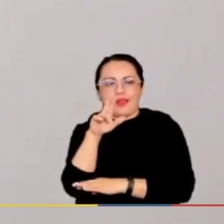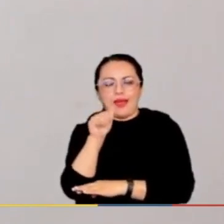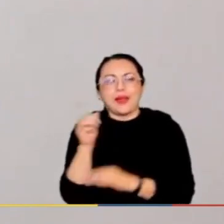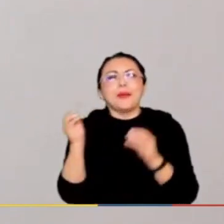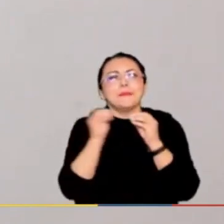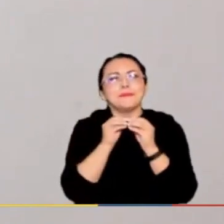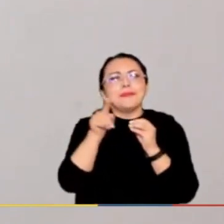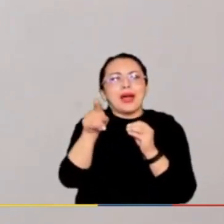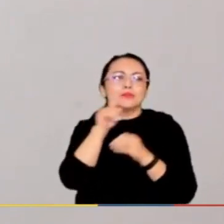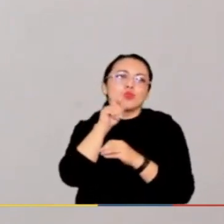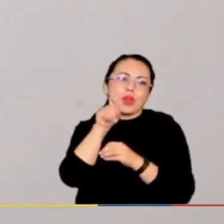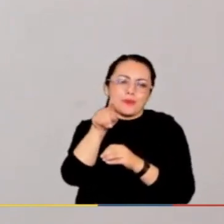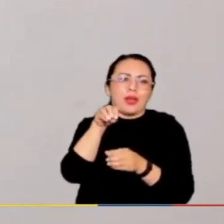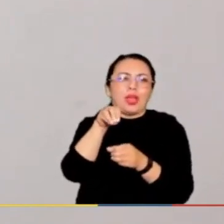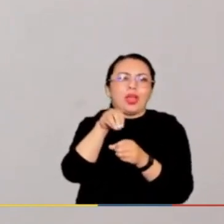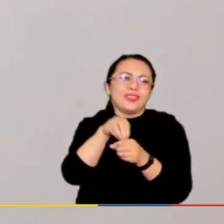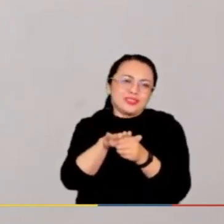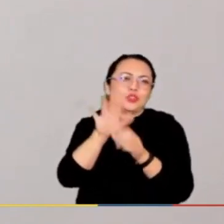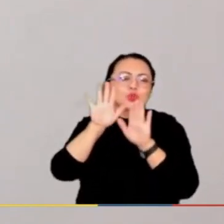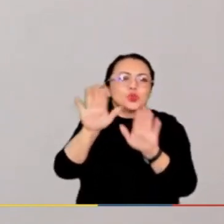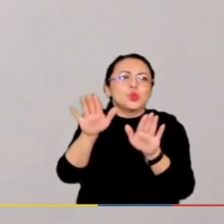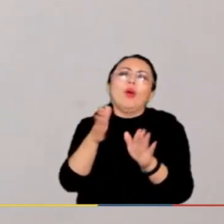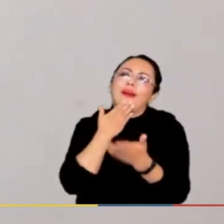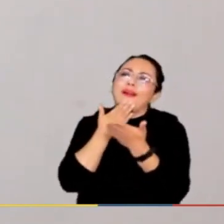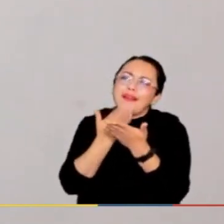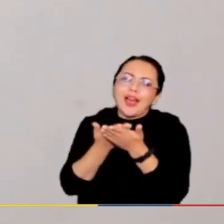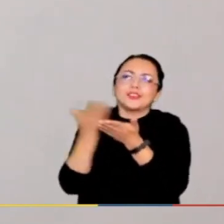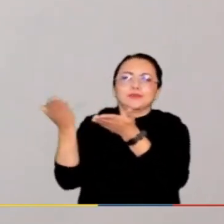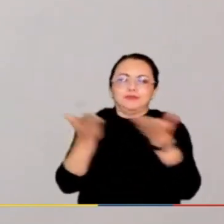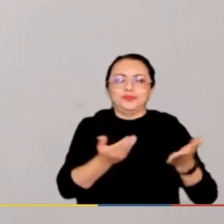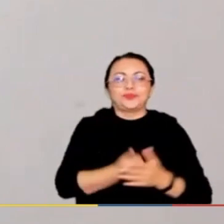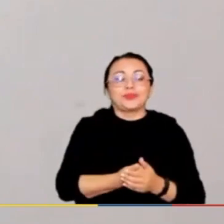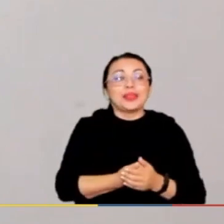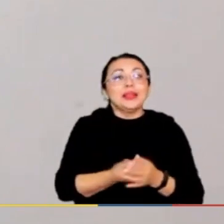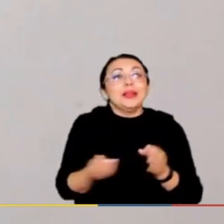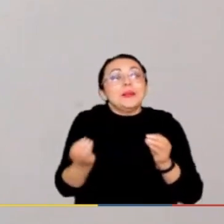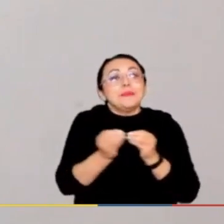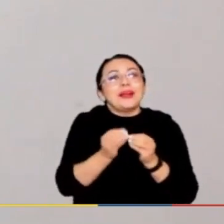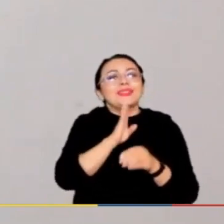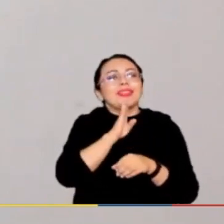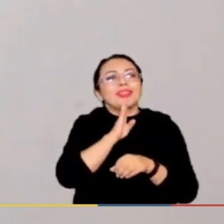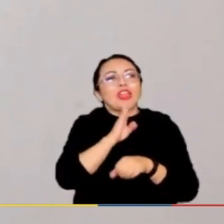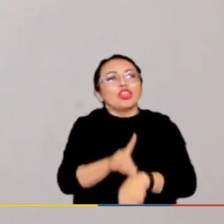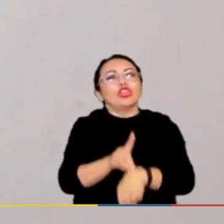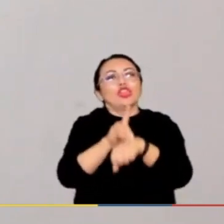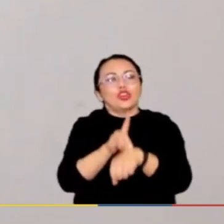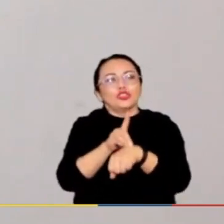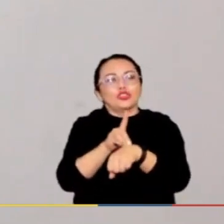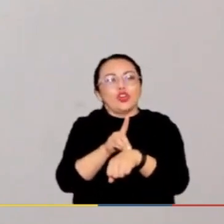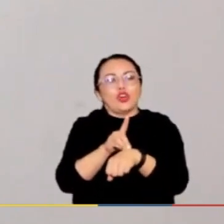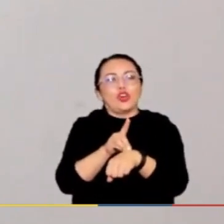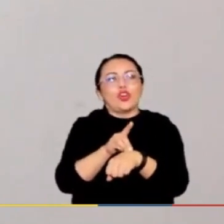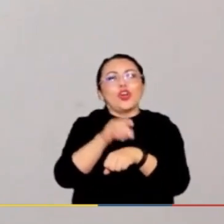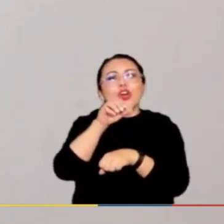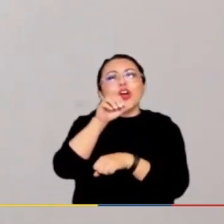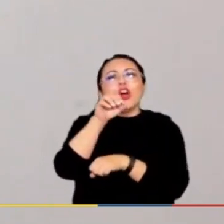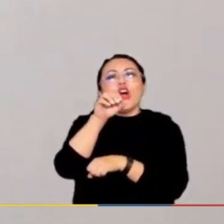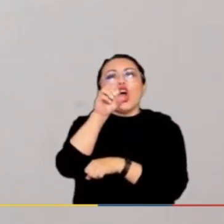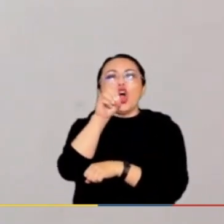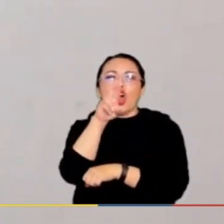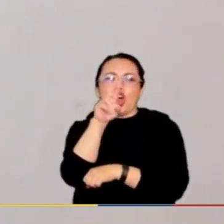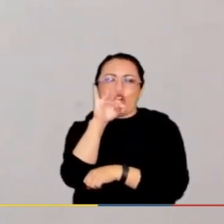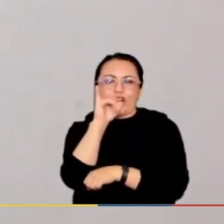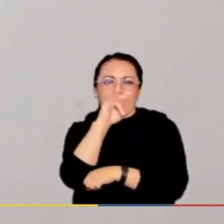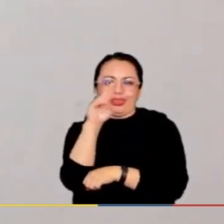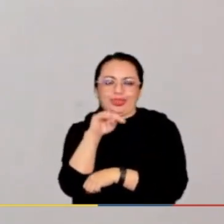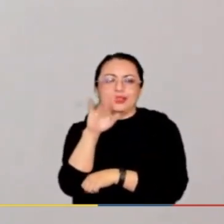Distrito de Bucaramanga. Gracias por acompañarnos, doctora. Y cierra esta nómina de lujo el doctor Alberto Bóveda Ortiz, secretario de la Junta